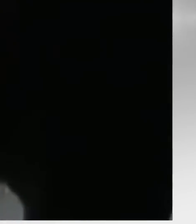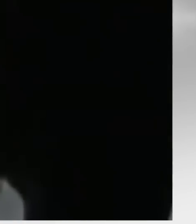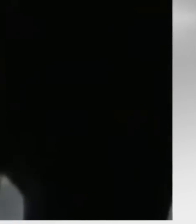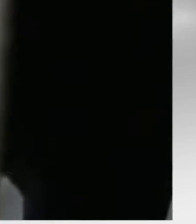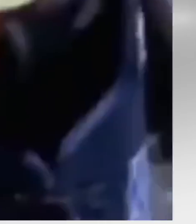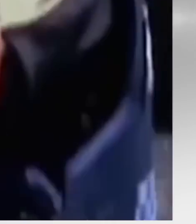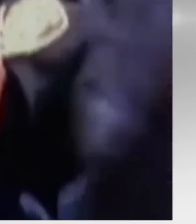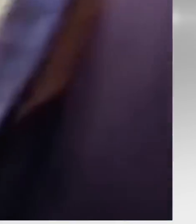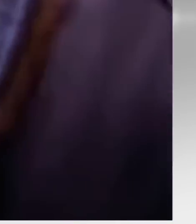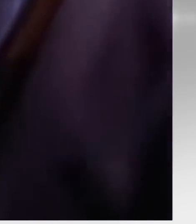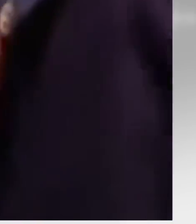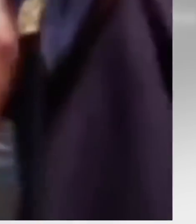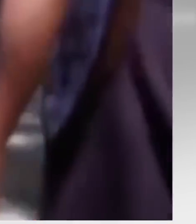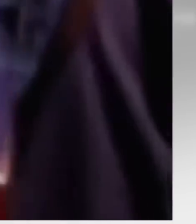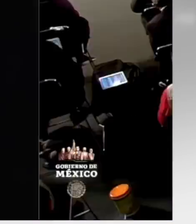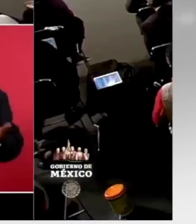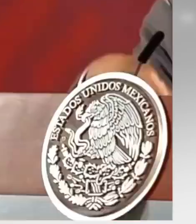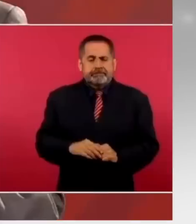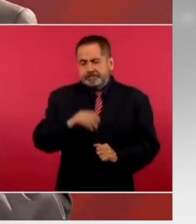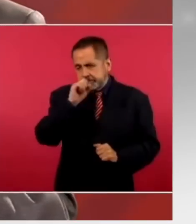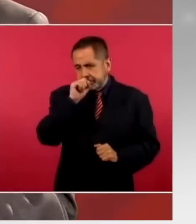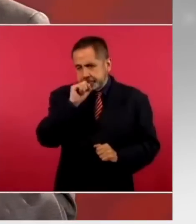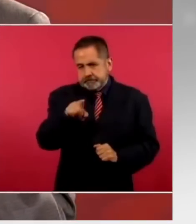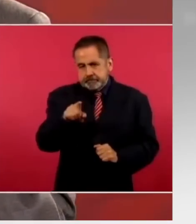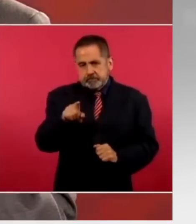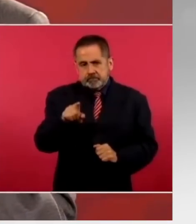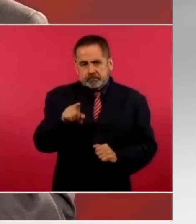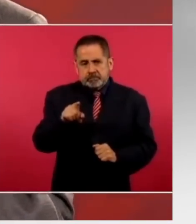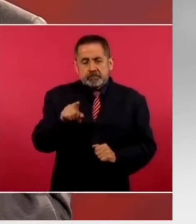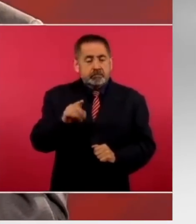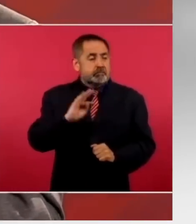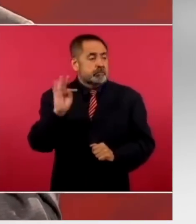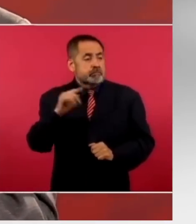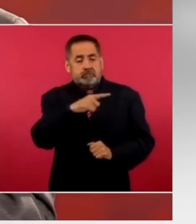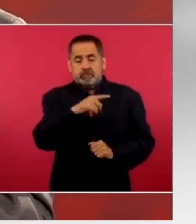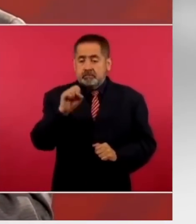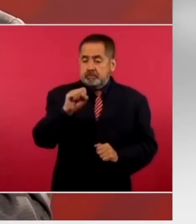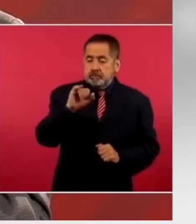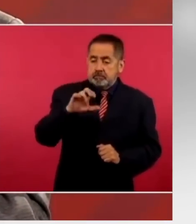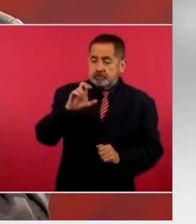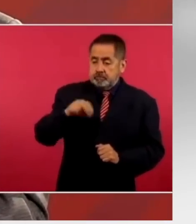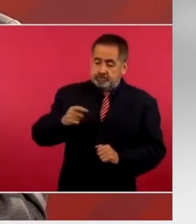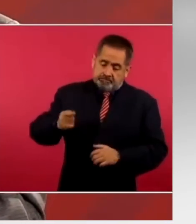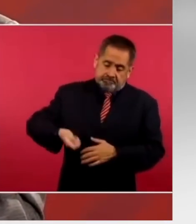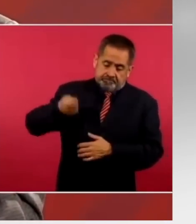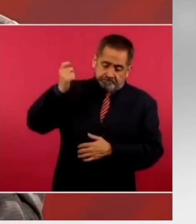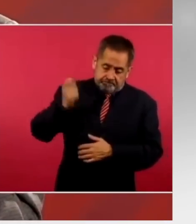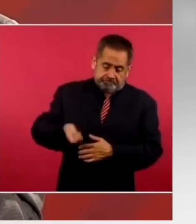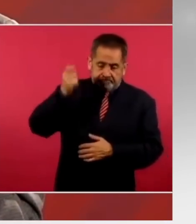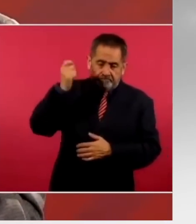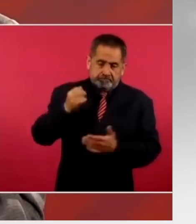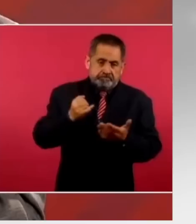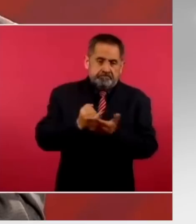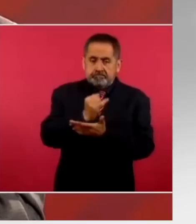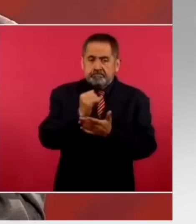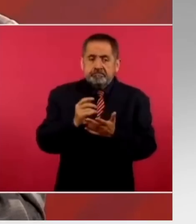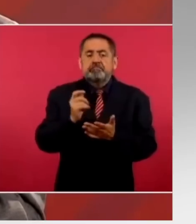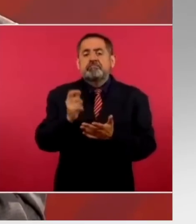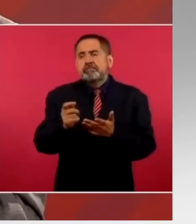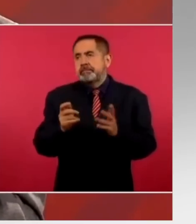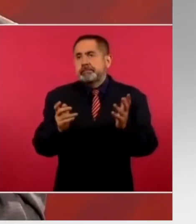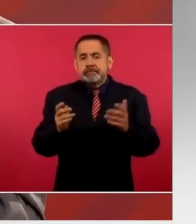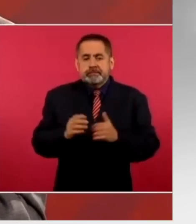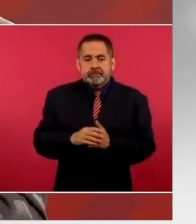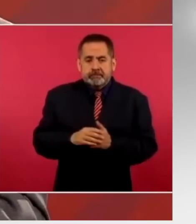drama intrínsecamente humano, se advierte en esa obcecación del presidente López Obrador un evidente